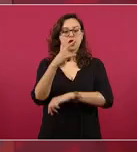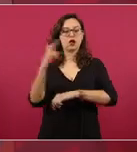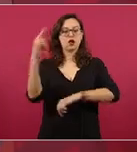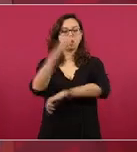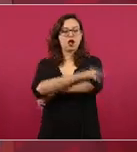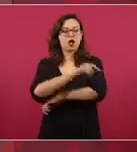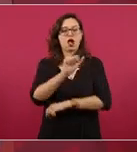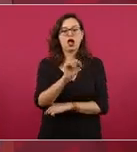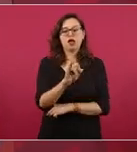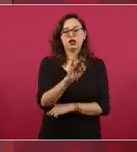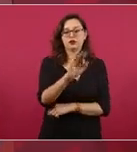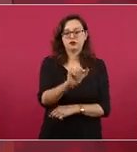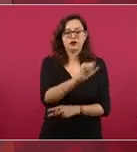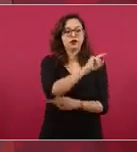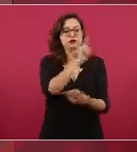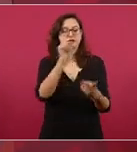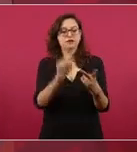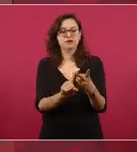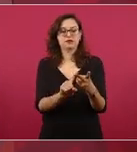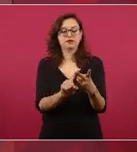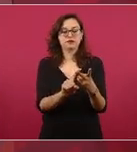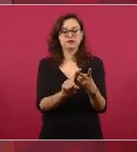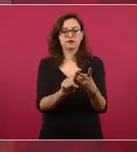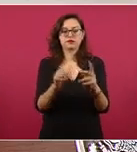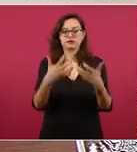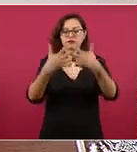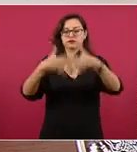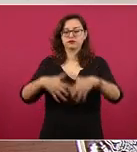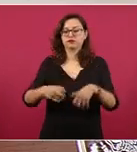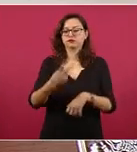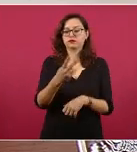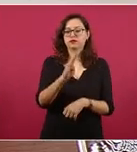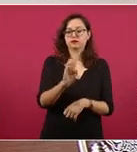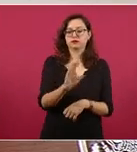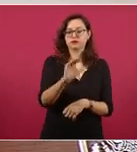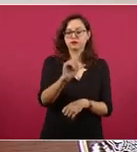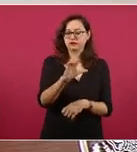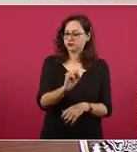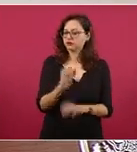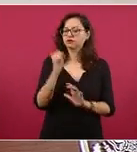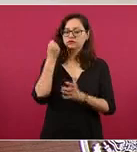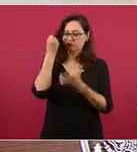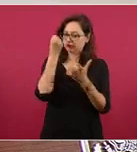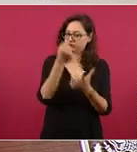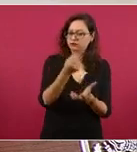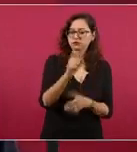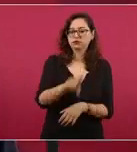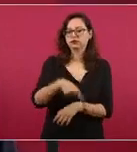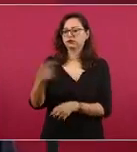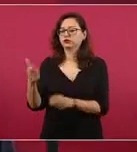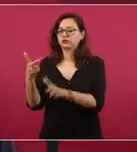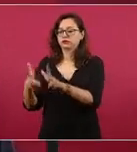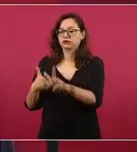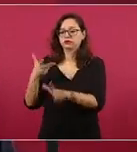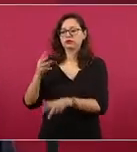Felipe Ángeles, con presupuesto público la refinería y con presupuesto el Tren